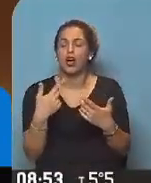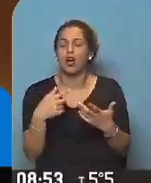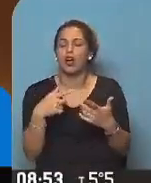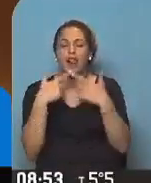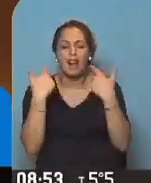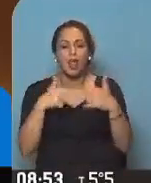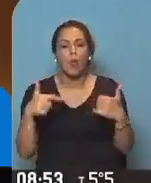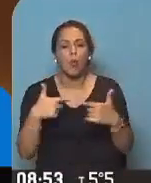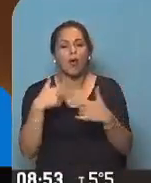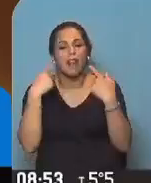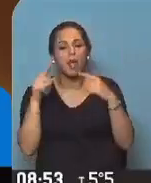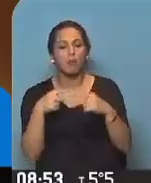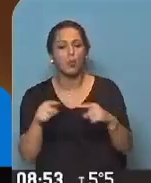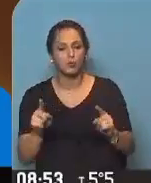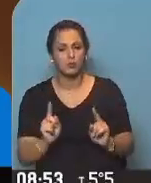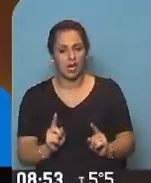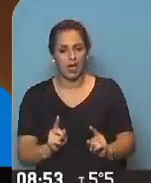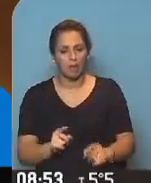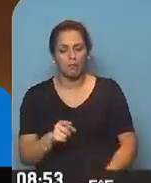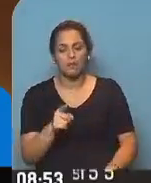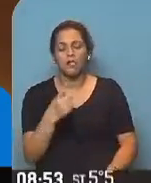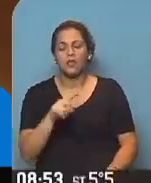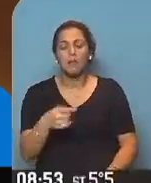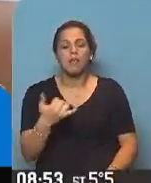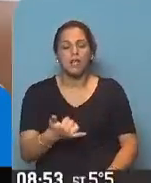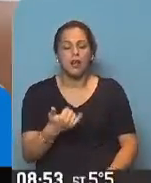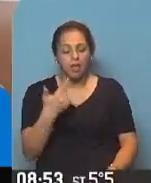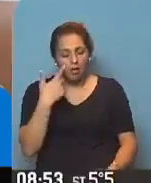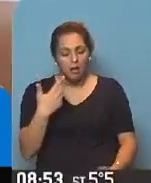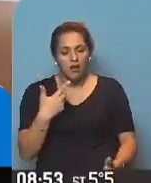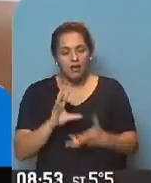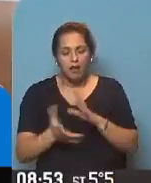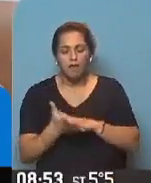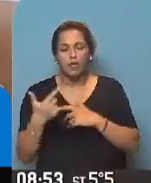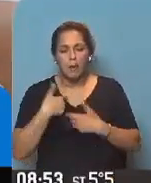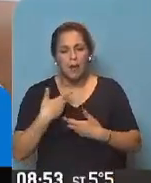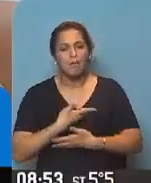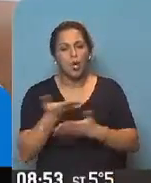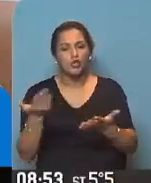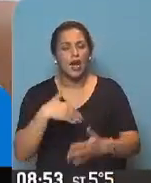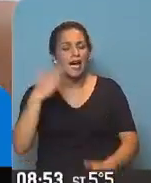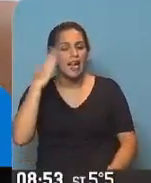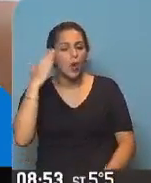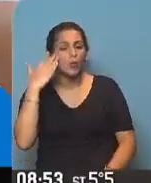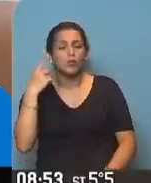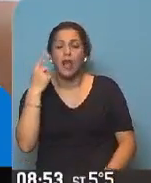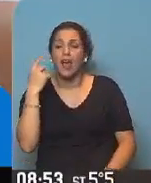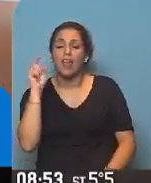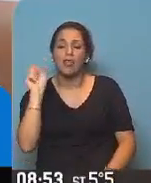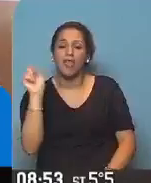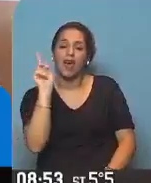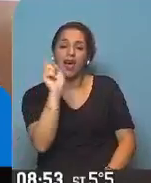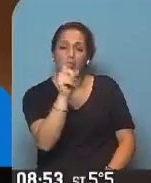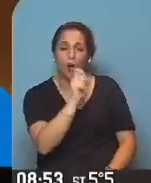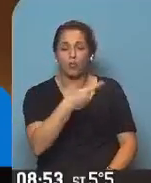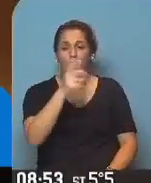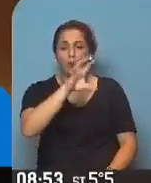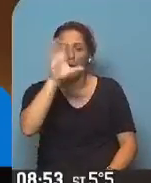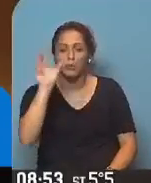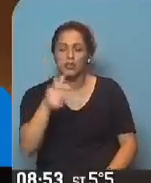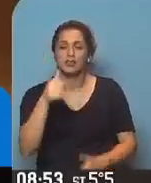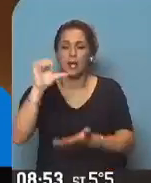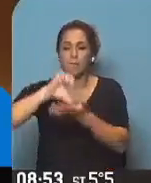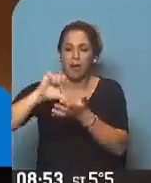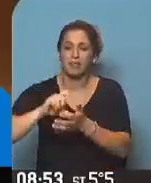tiene esa calidad de representar las culturas regionales las culturas provincianas las